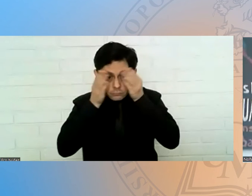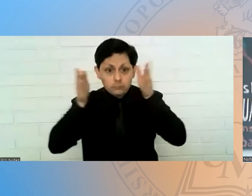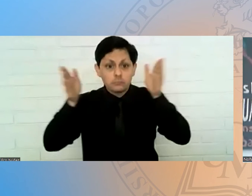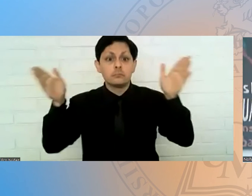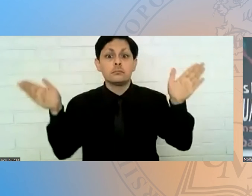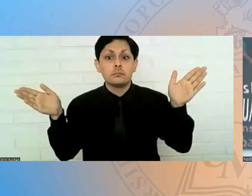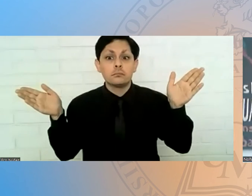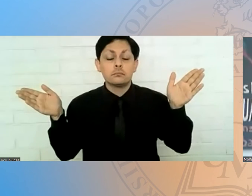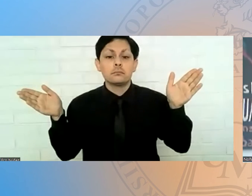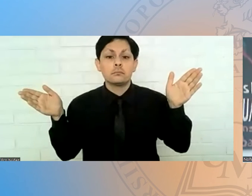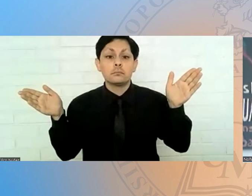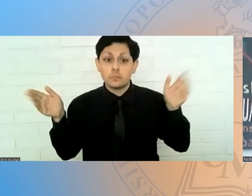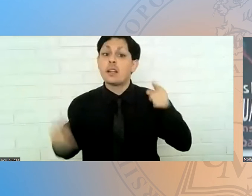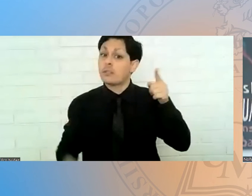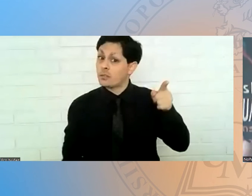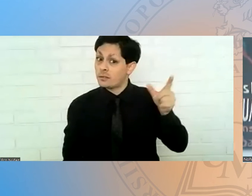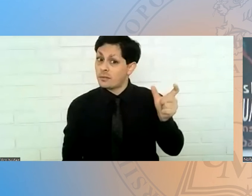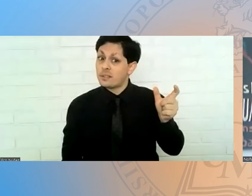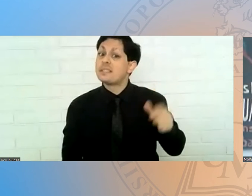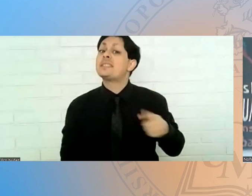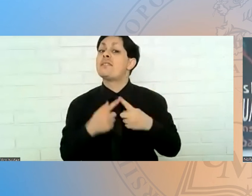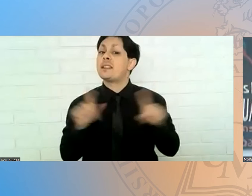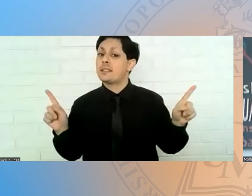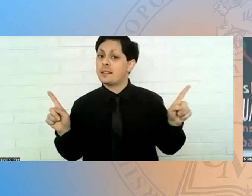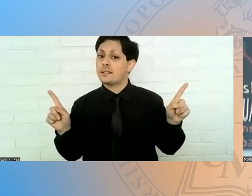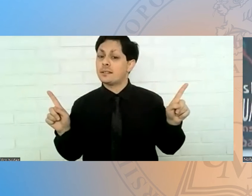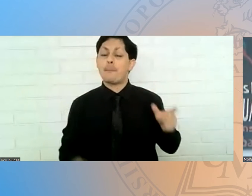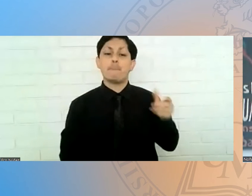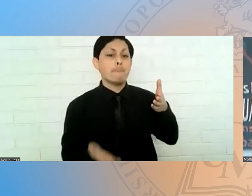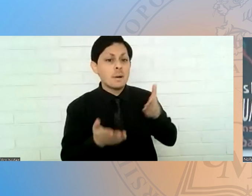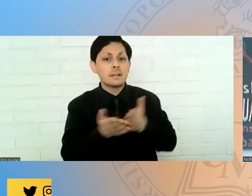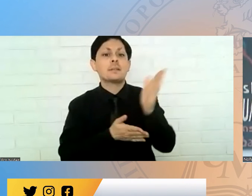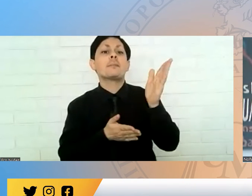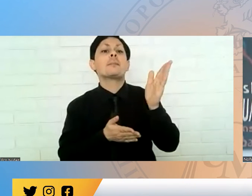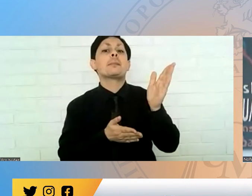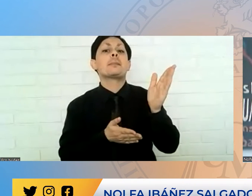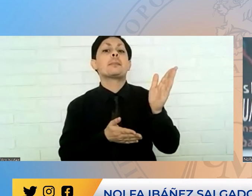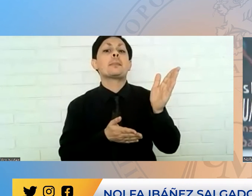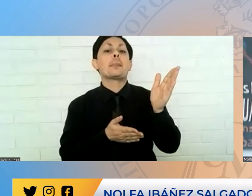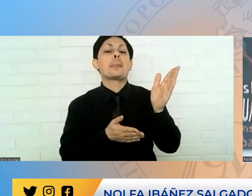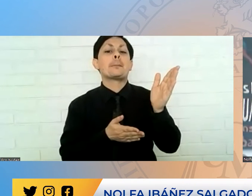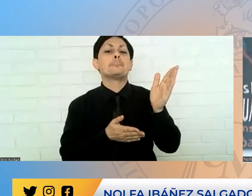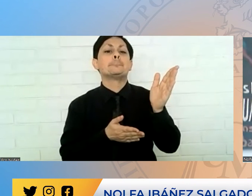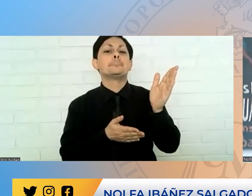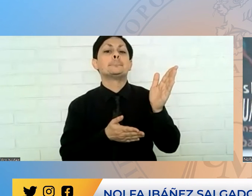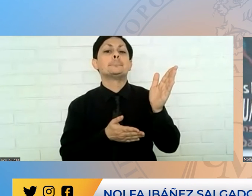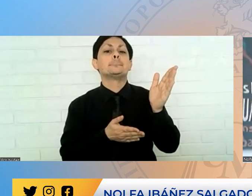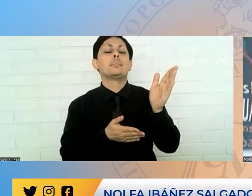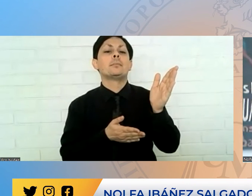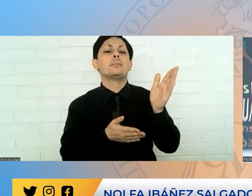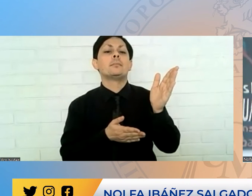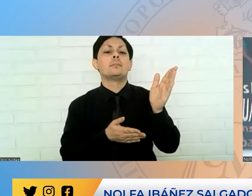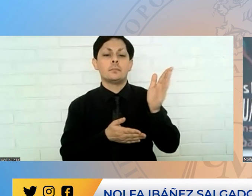la cuestión podría ser diferente. Partimos con eso desde educación inicial, sin duda que tendría